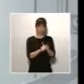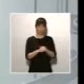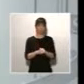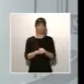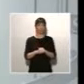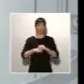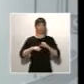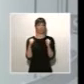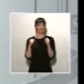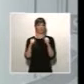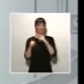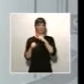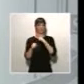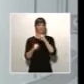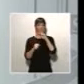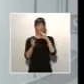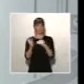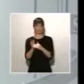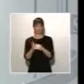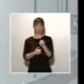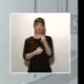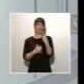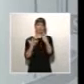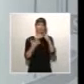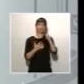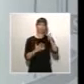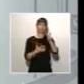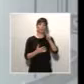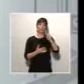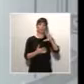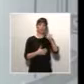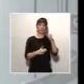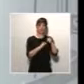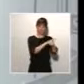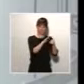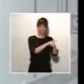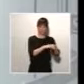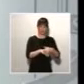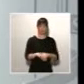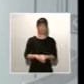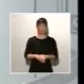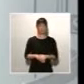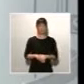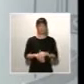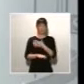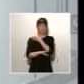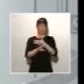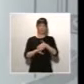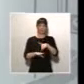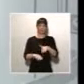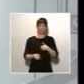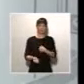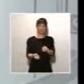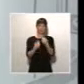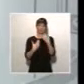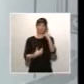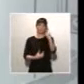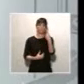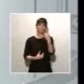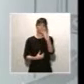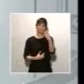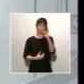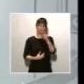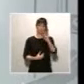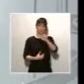.612 en UCI. A día de hoy se han notificado 1.325 personas fallecidas,